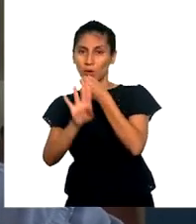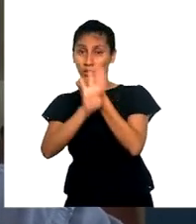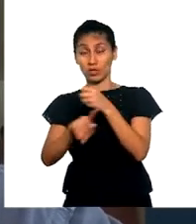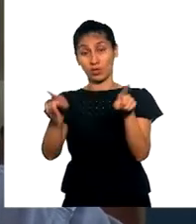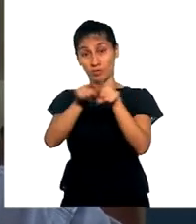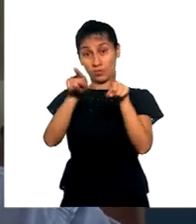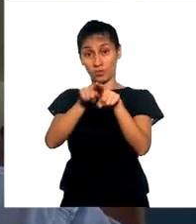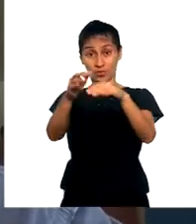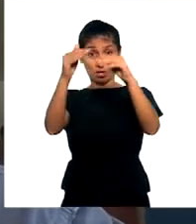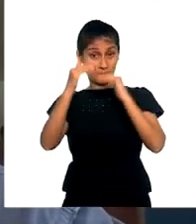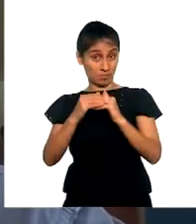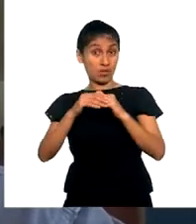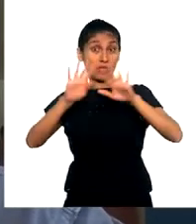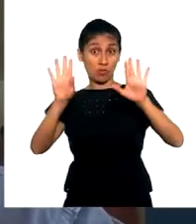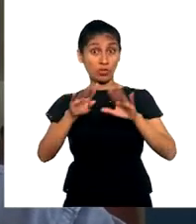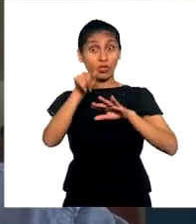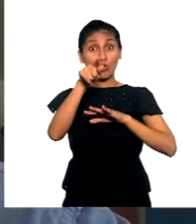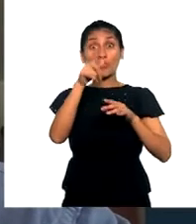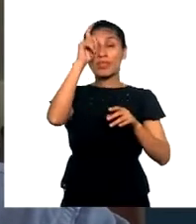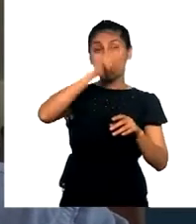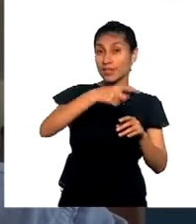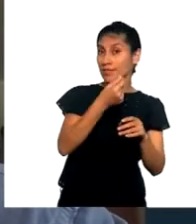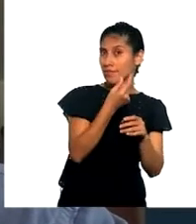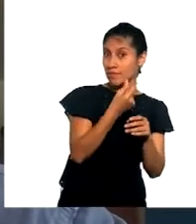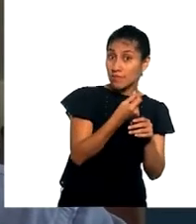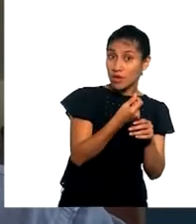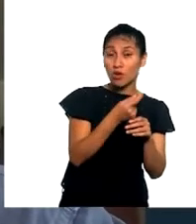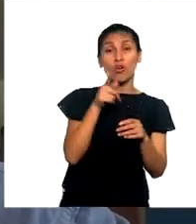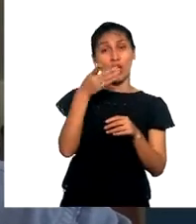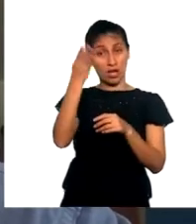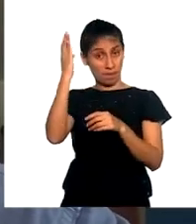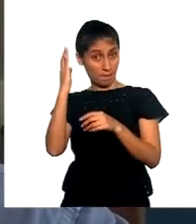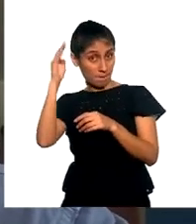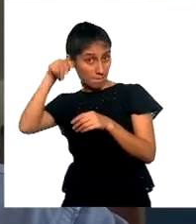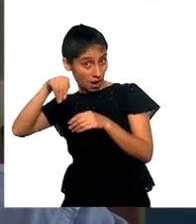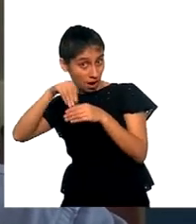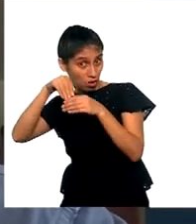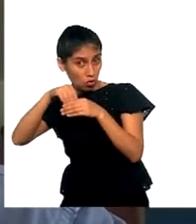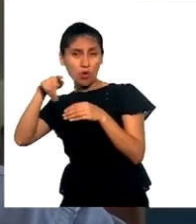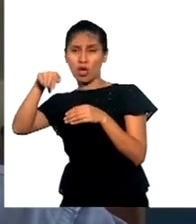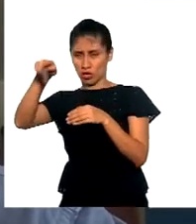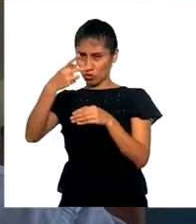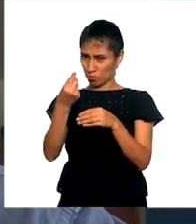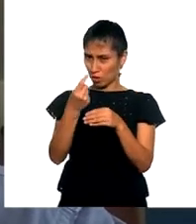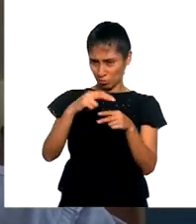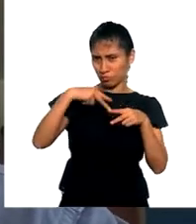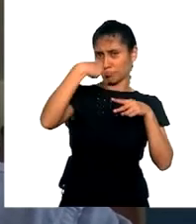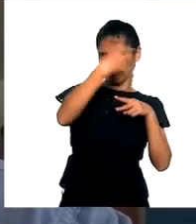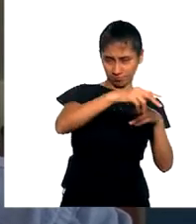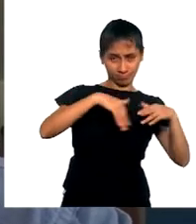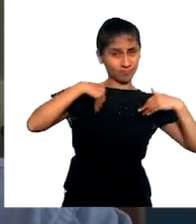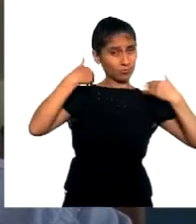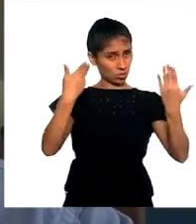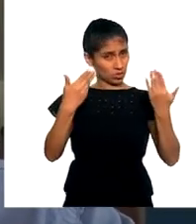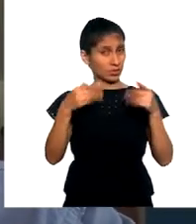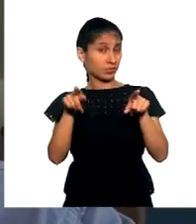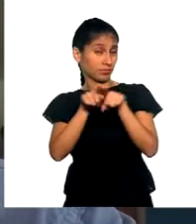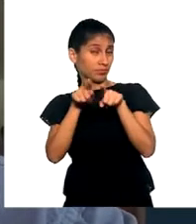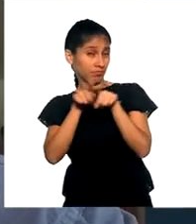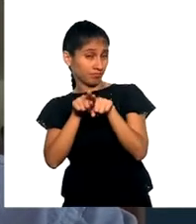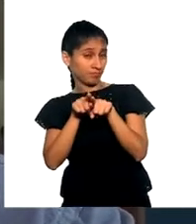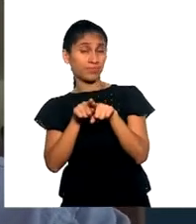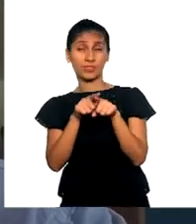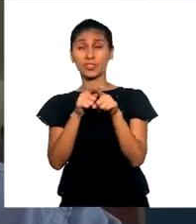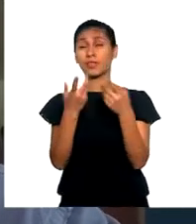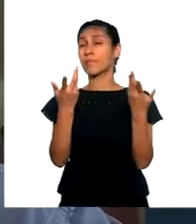crédito del sistema bancario a través de las empresas formales supervisadas por la superintendencia de bancos y seguros ese es uno por dinero